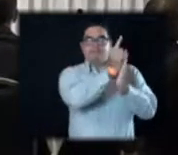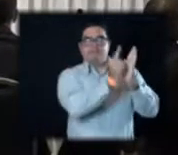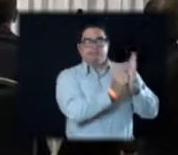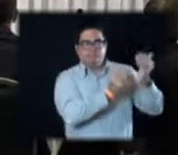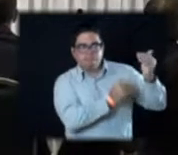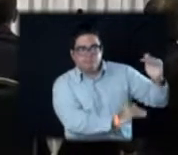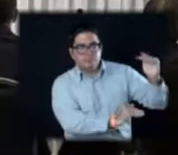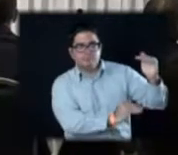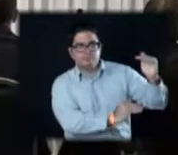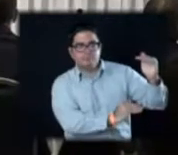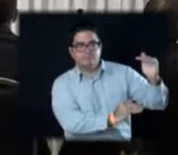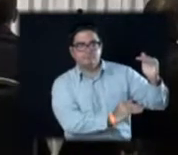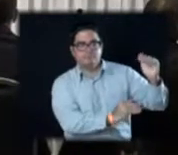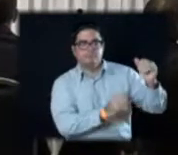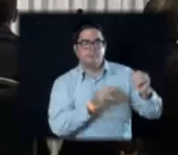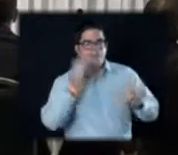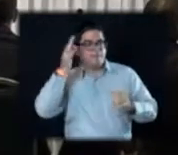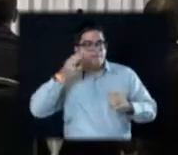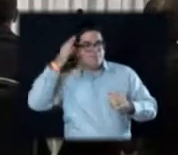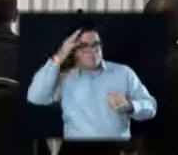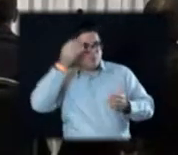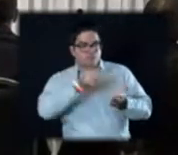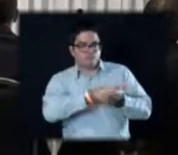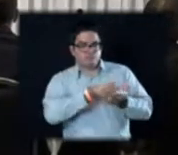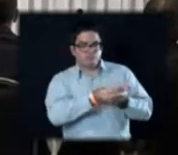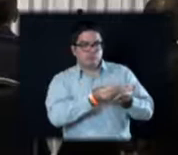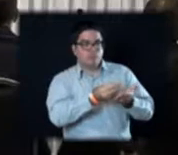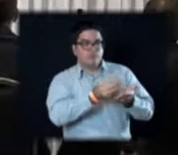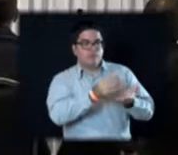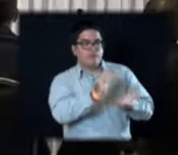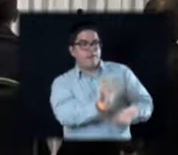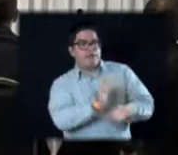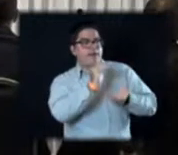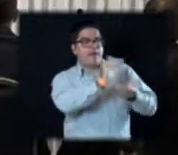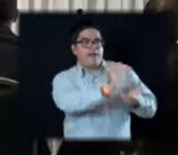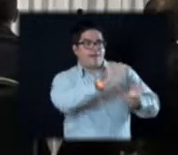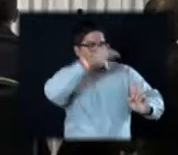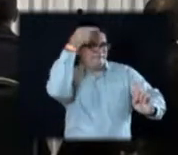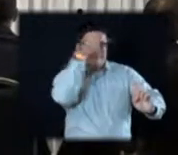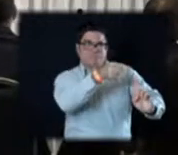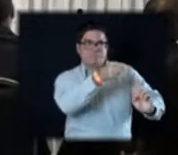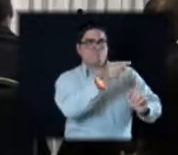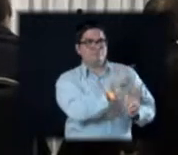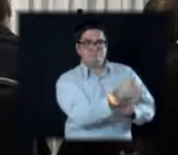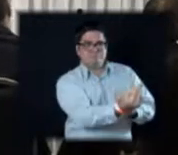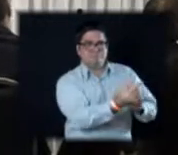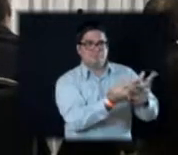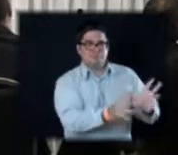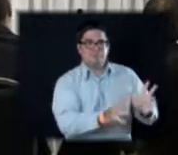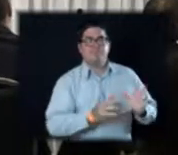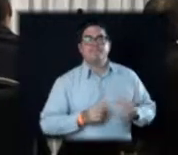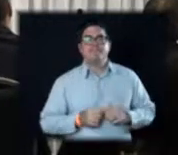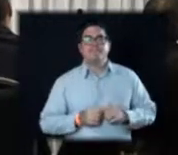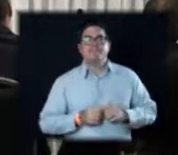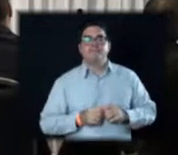son restringidos legalmente, por ejemplo, como fondos federales que están disponibles solamente para